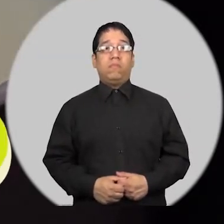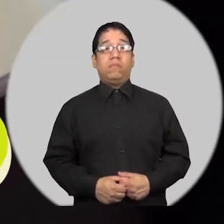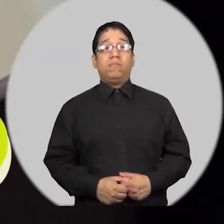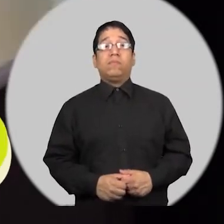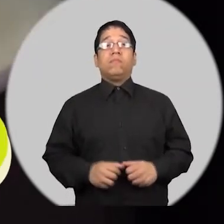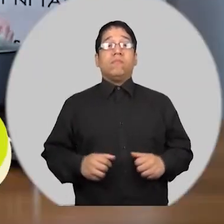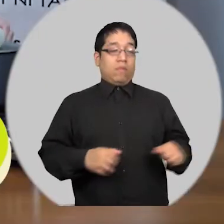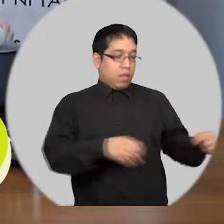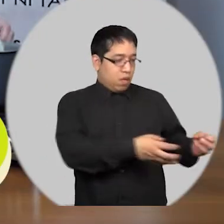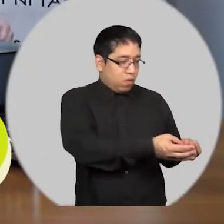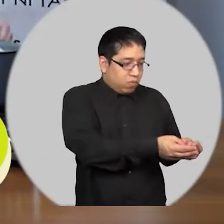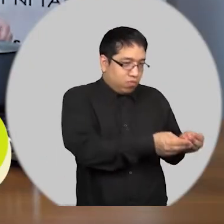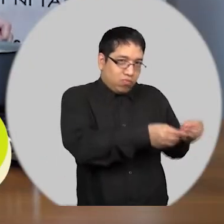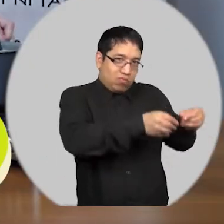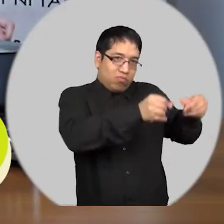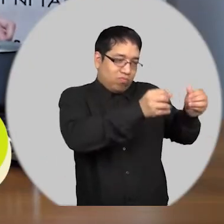Como una cremita.